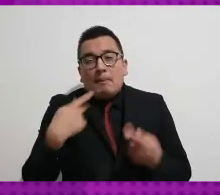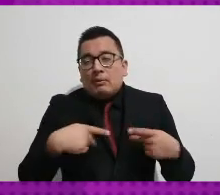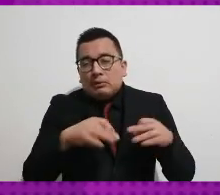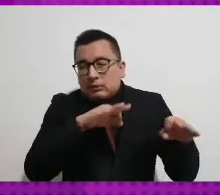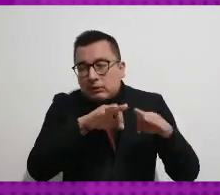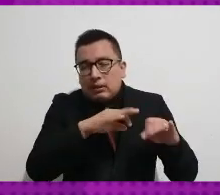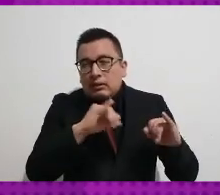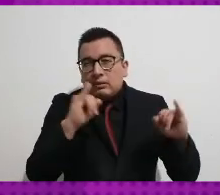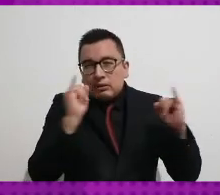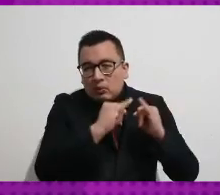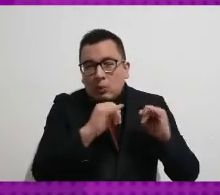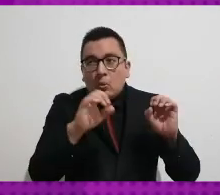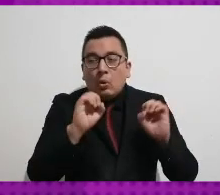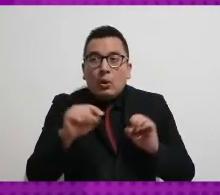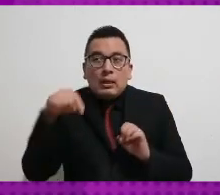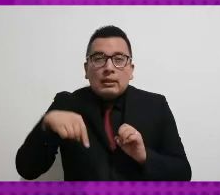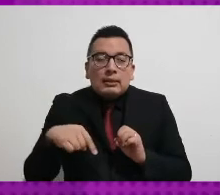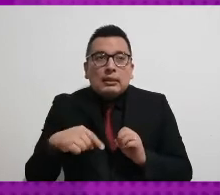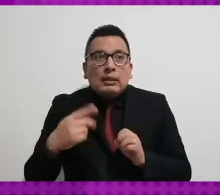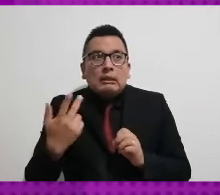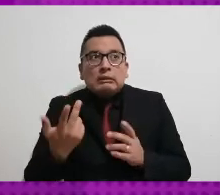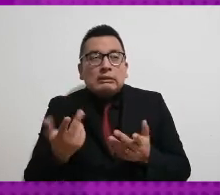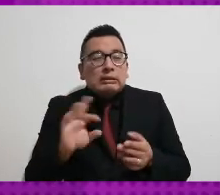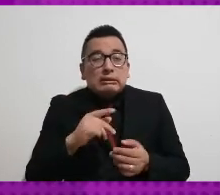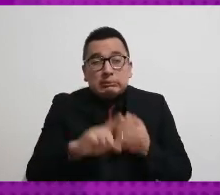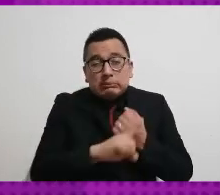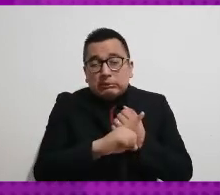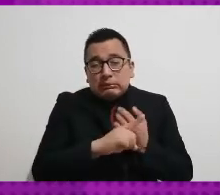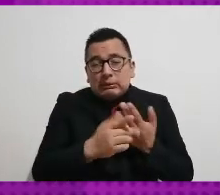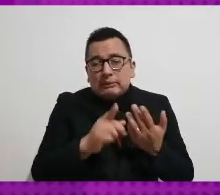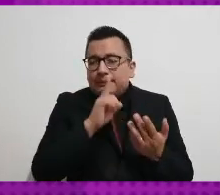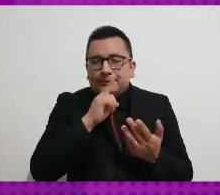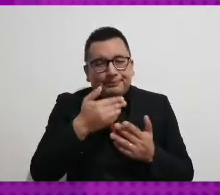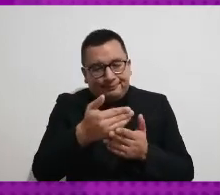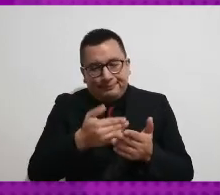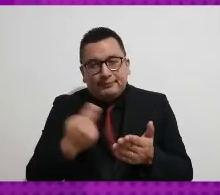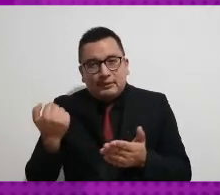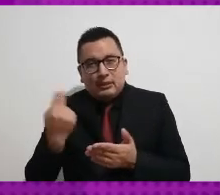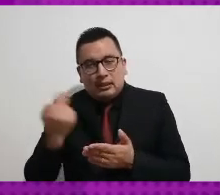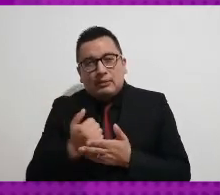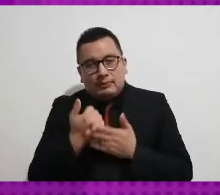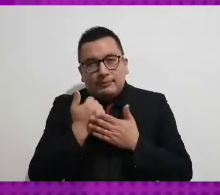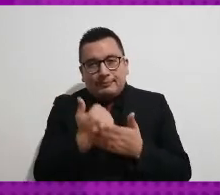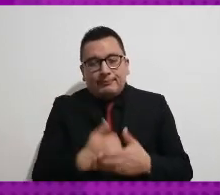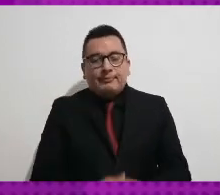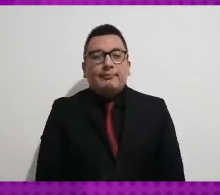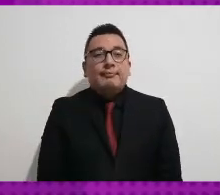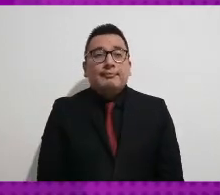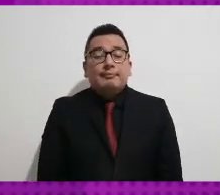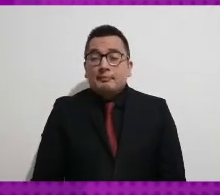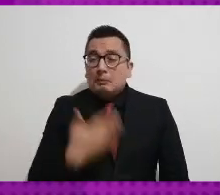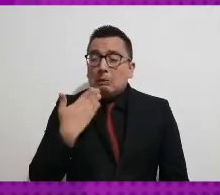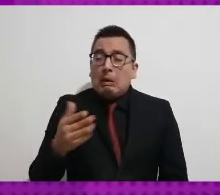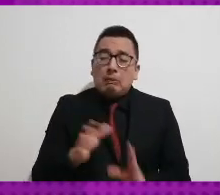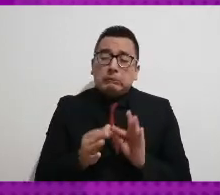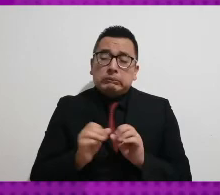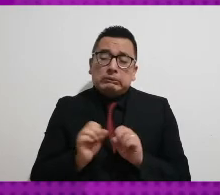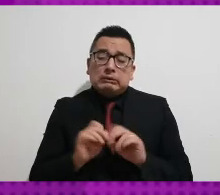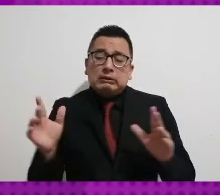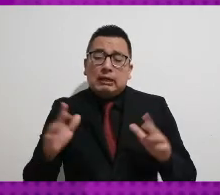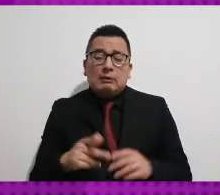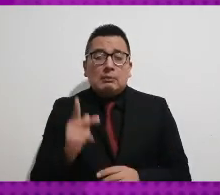Contraloría o de la propia instituto. Claro que sí, señor Contralor, pues muchísimas gracias por la claridad de la